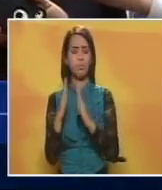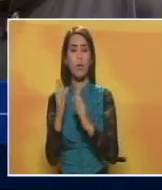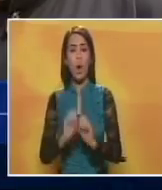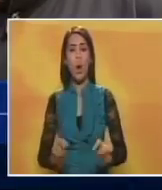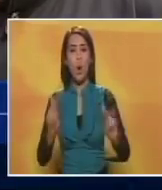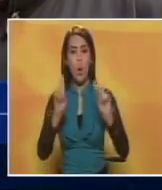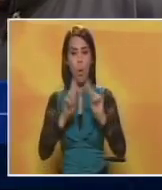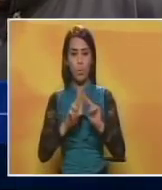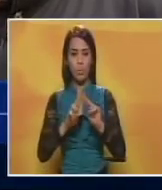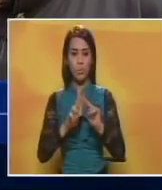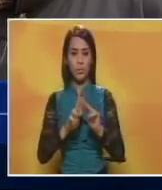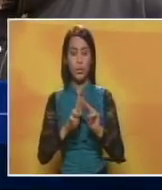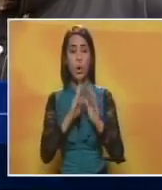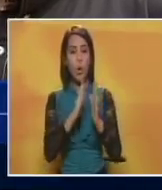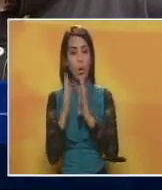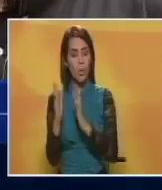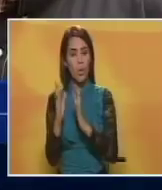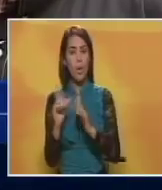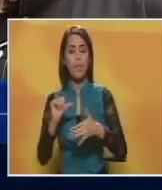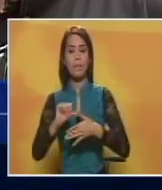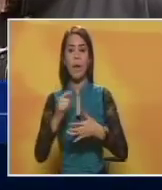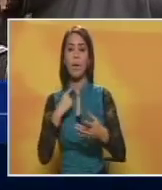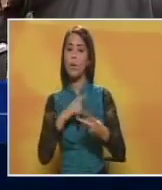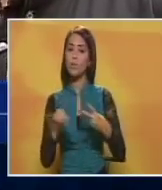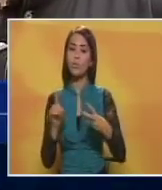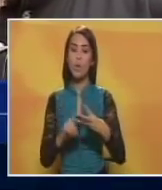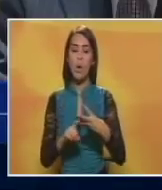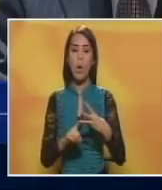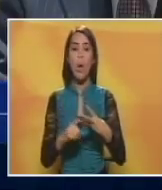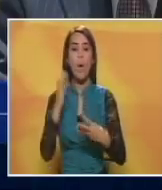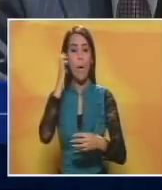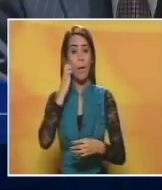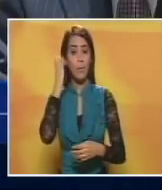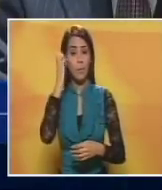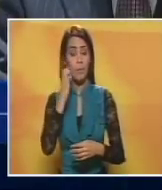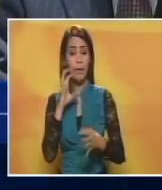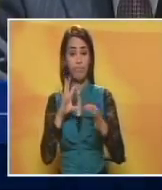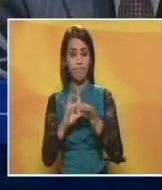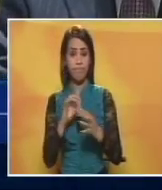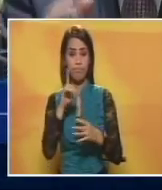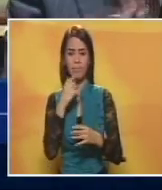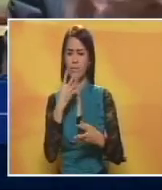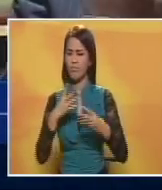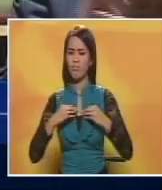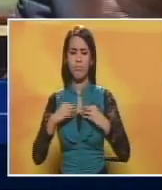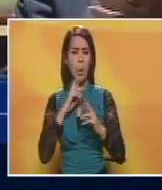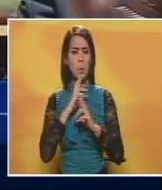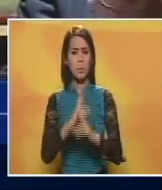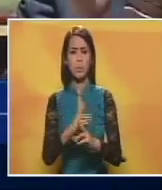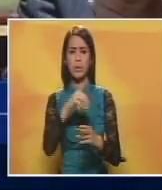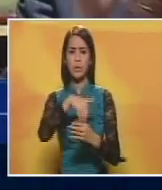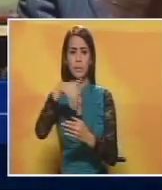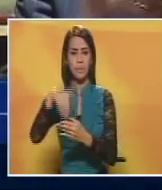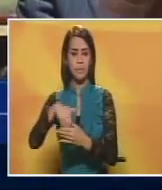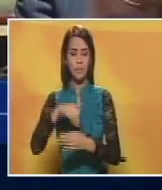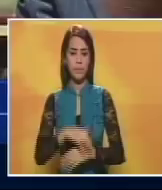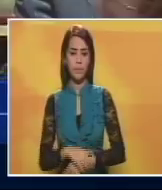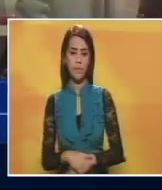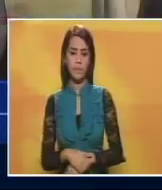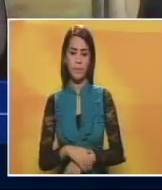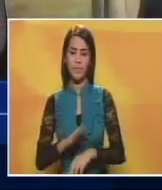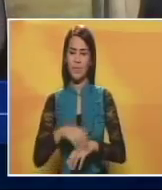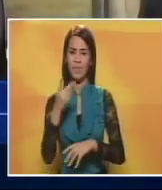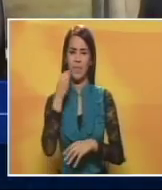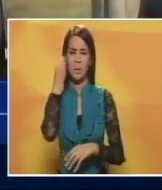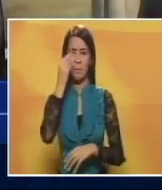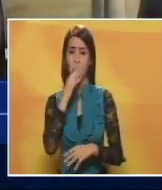Naciones Unidas, la Organización de Estados Americanos y la Unión Europea ha expresado que desconocerá los resultados electorales debido a que